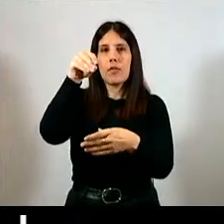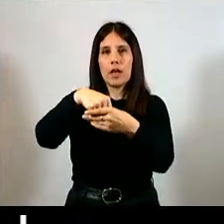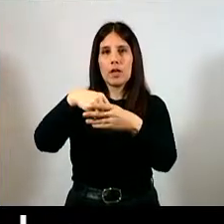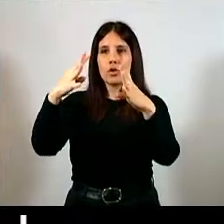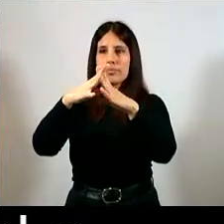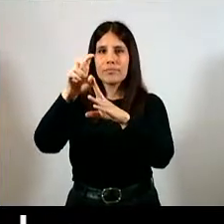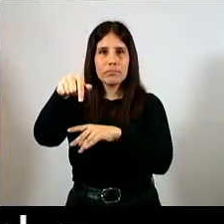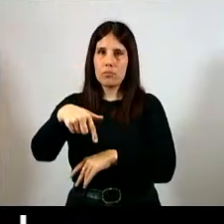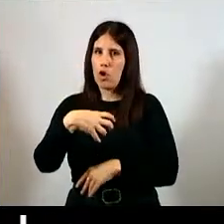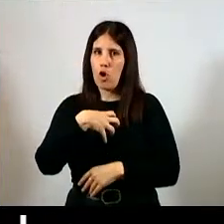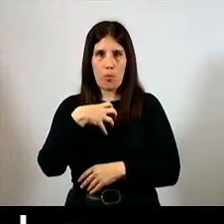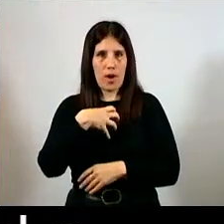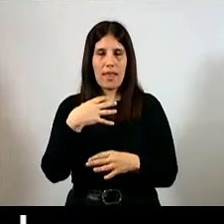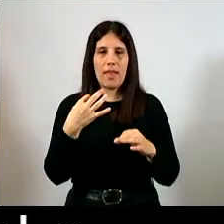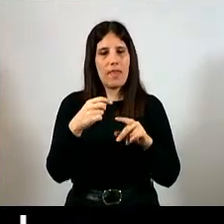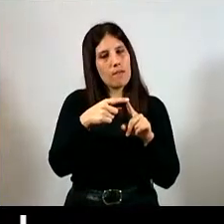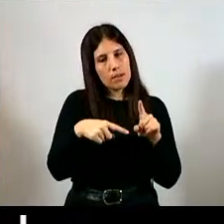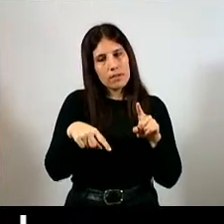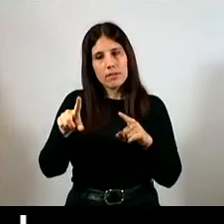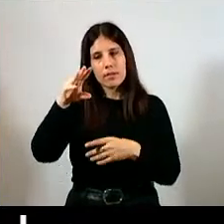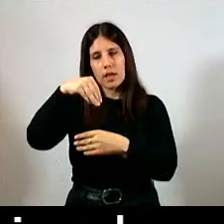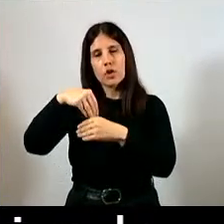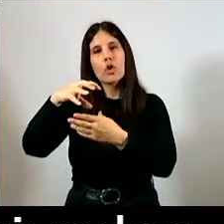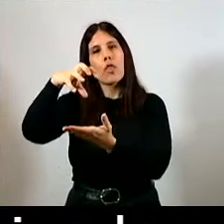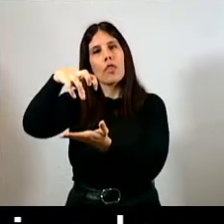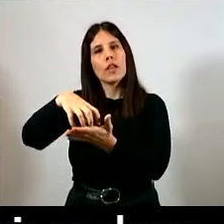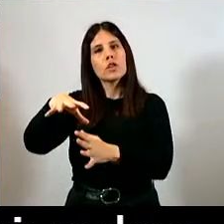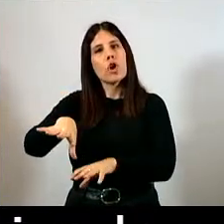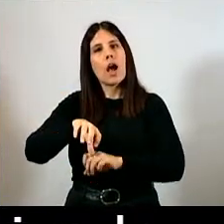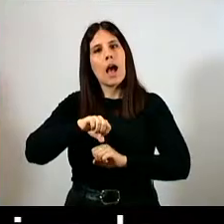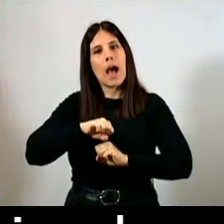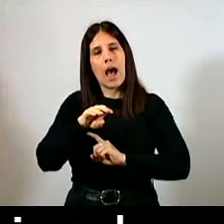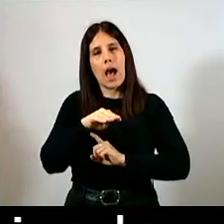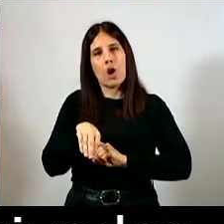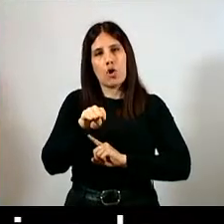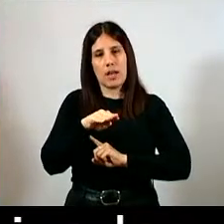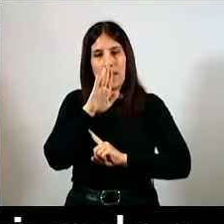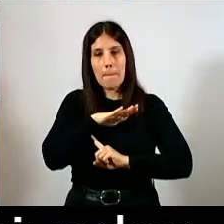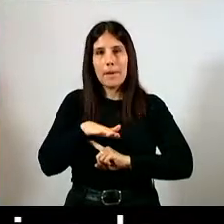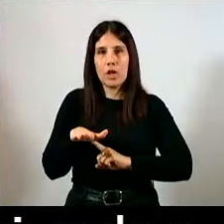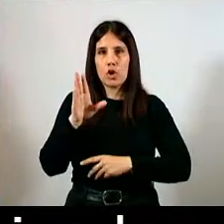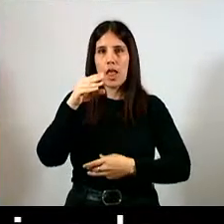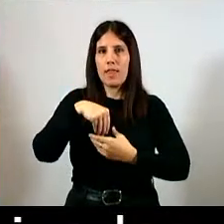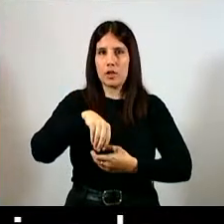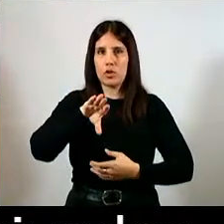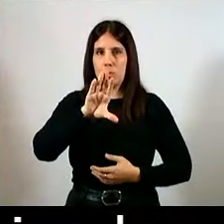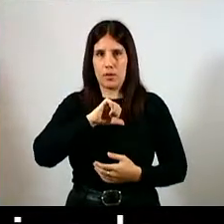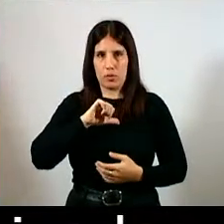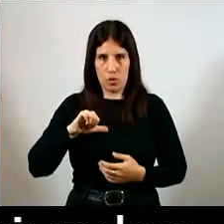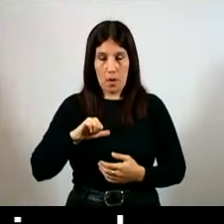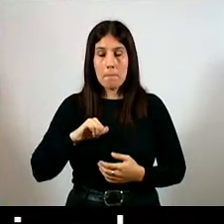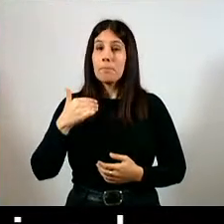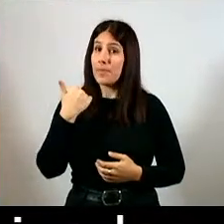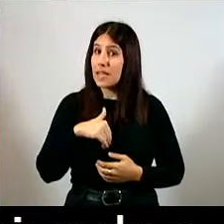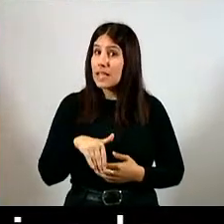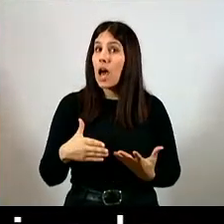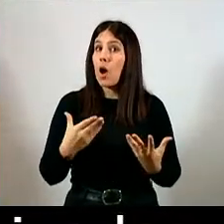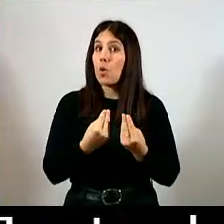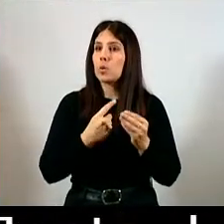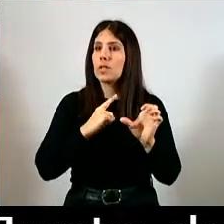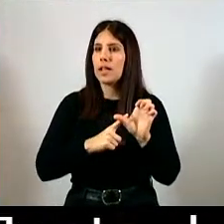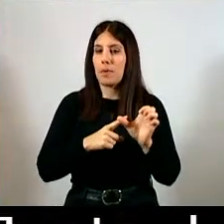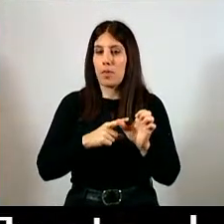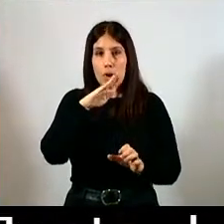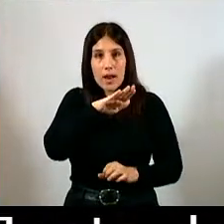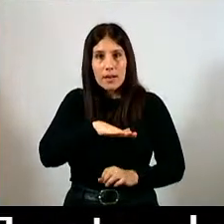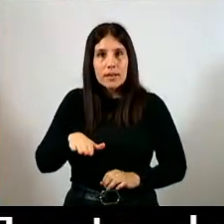ser derivados a los centros de acogidas de menores de la comunidad autónoma. La Junta de Extremadura ya ha dado acogida a 20